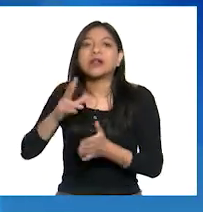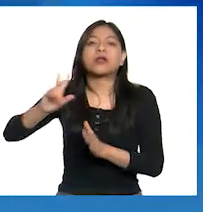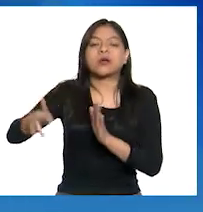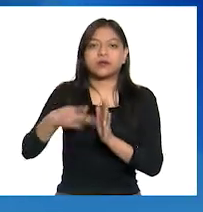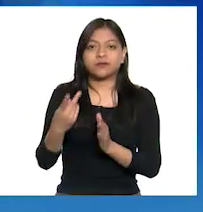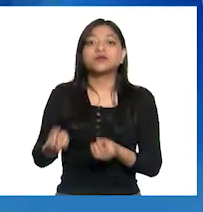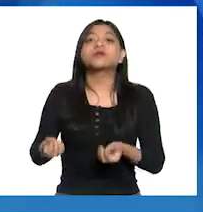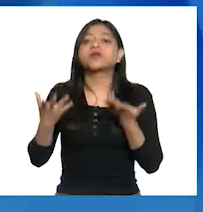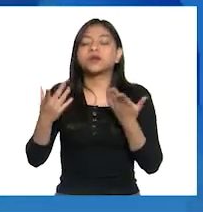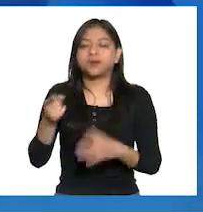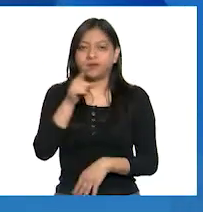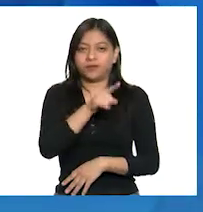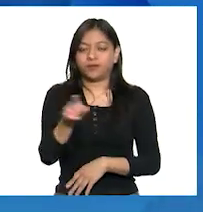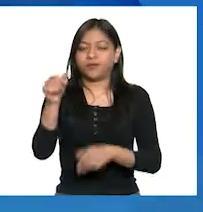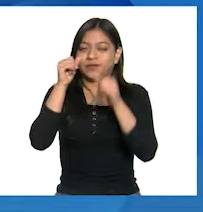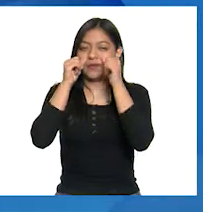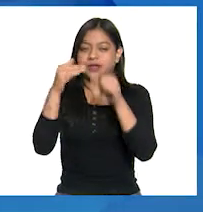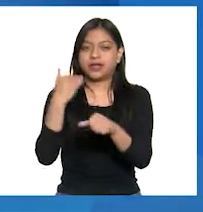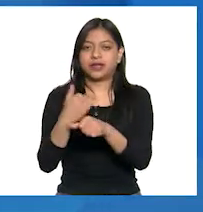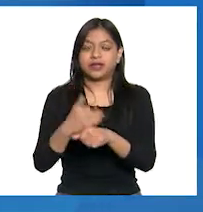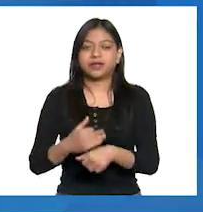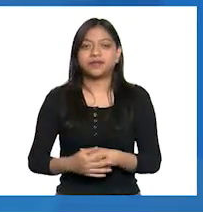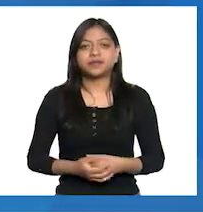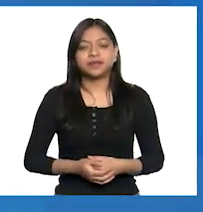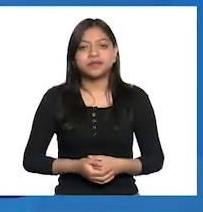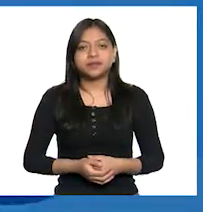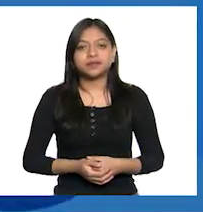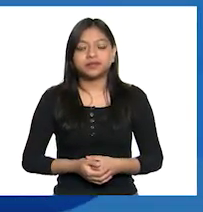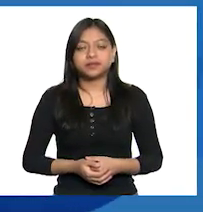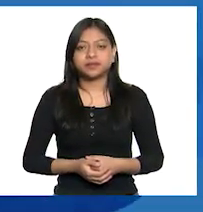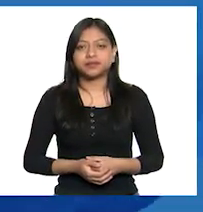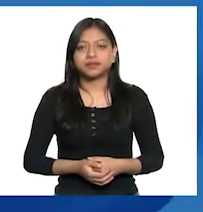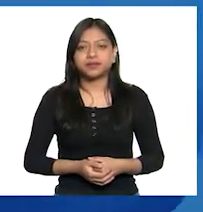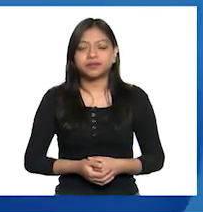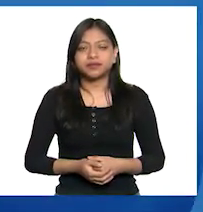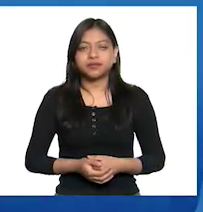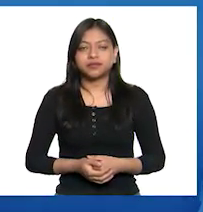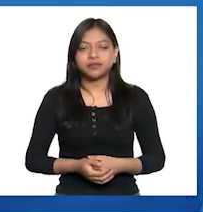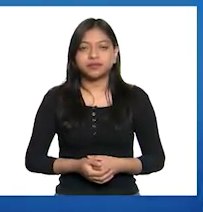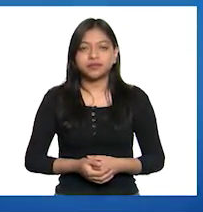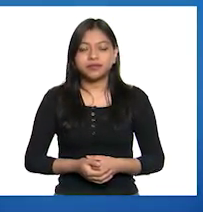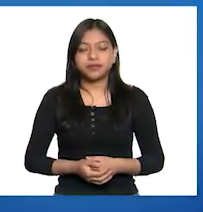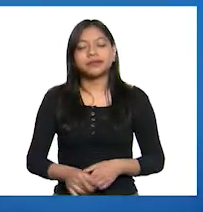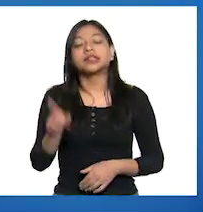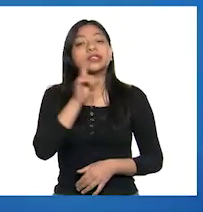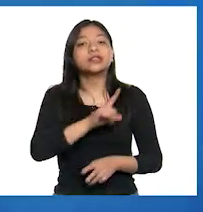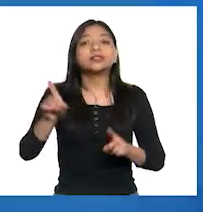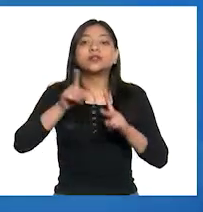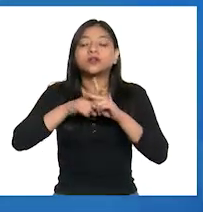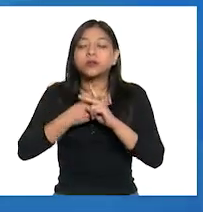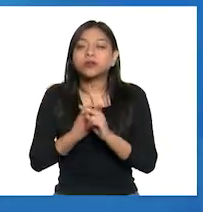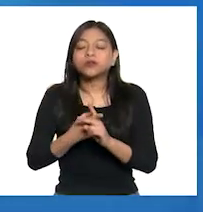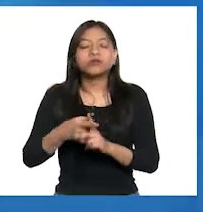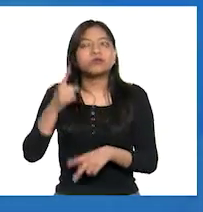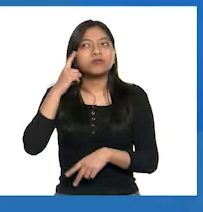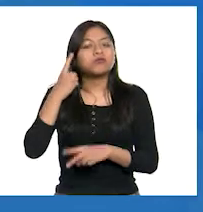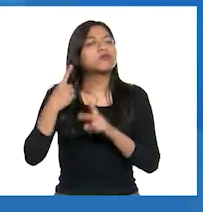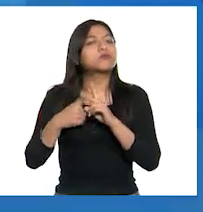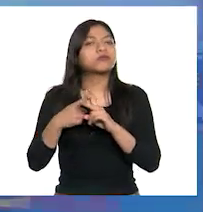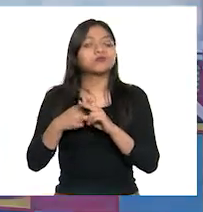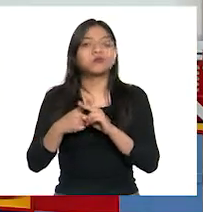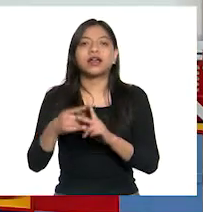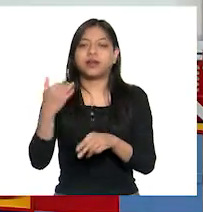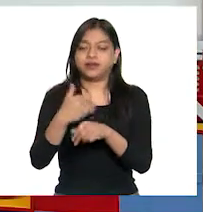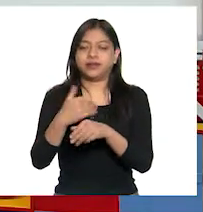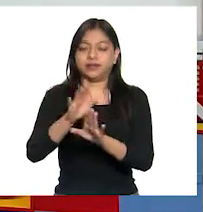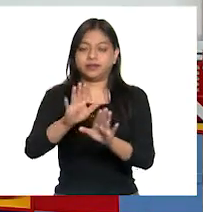¿ya viste? Muy bien. Los mismos datos que ya anotamos en el pizarrón. Excelente, entonces podemos comenzar a realizar todos estos